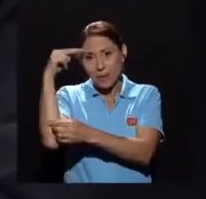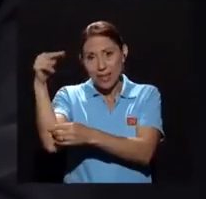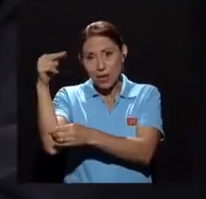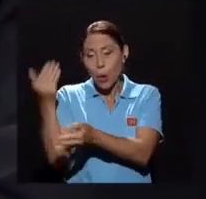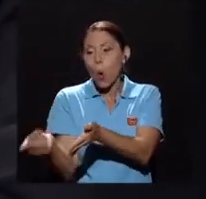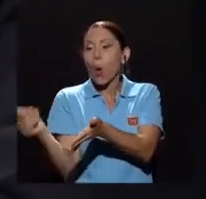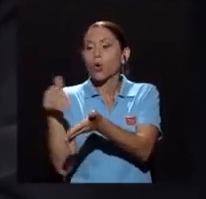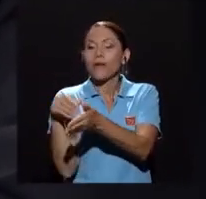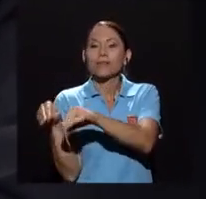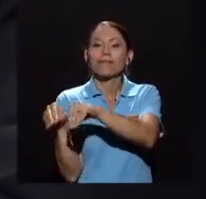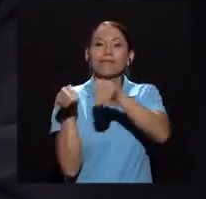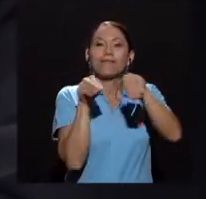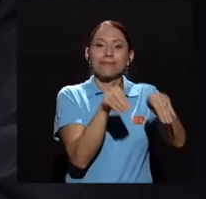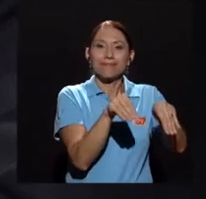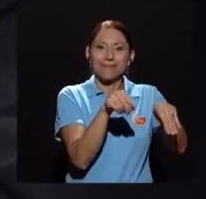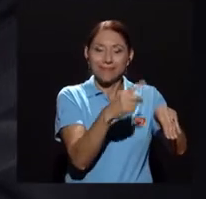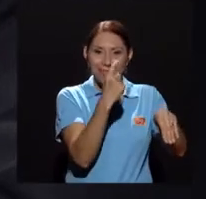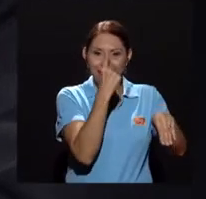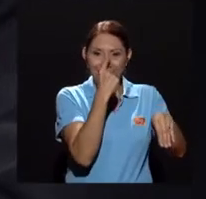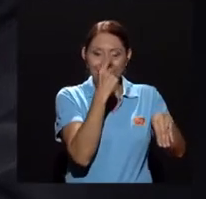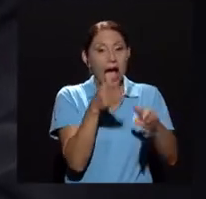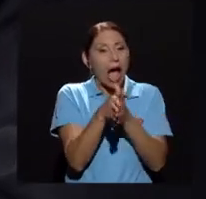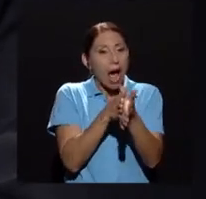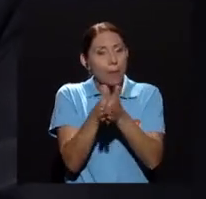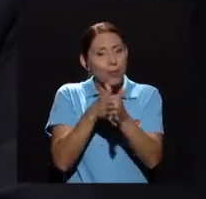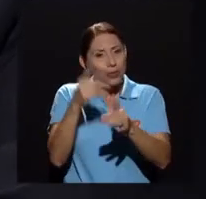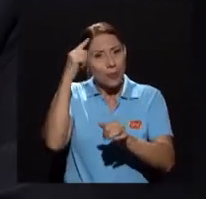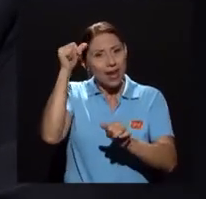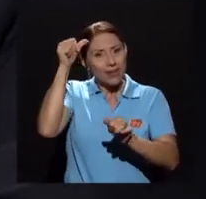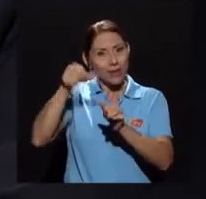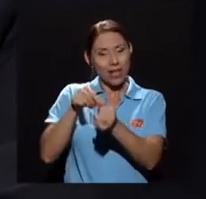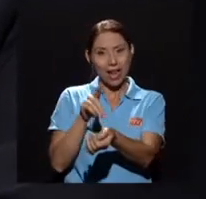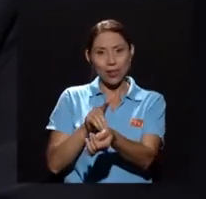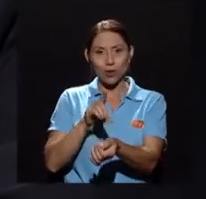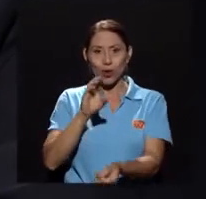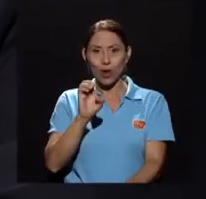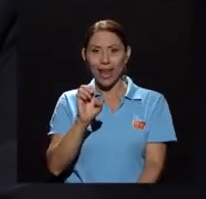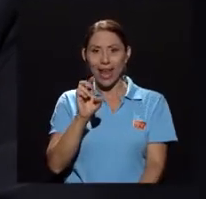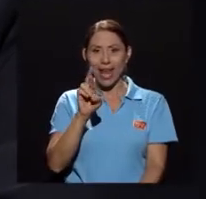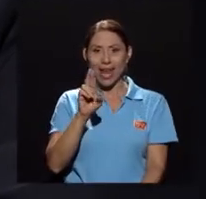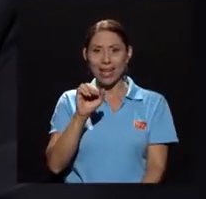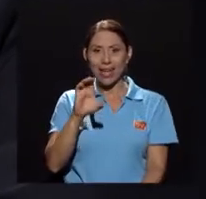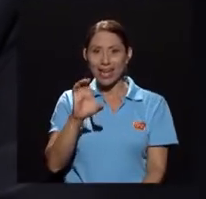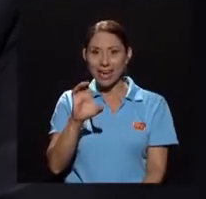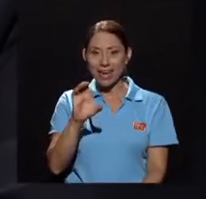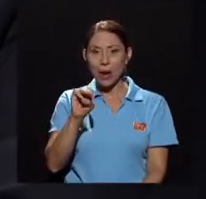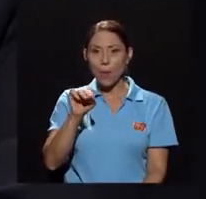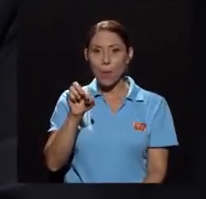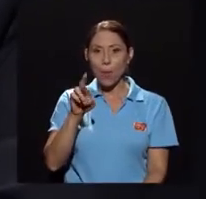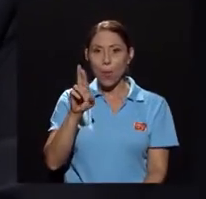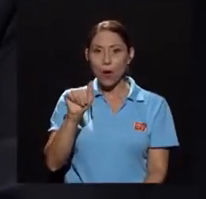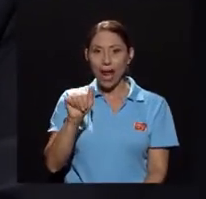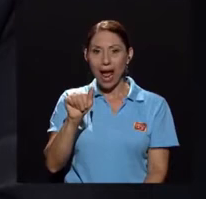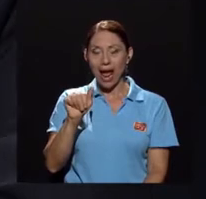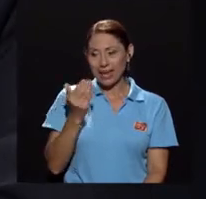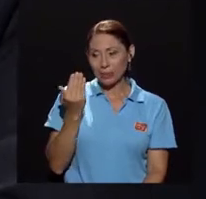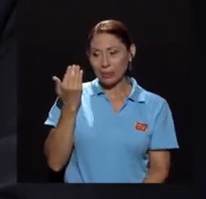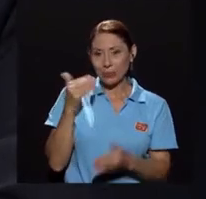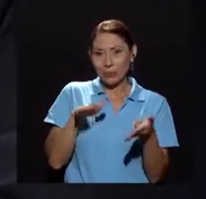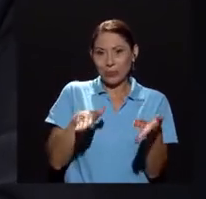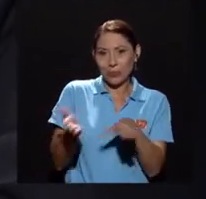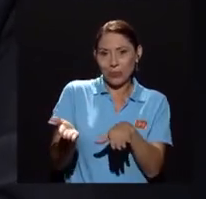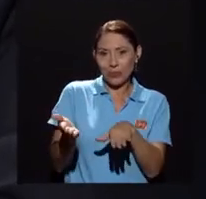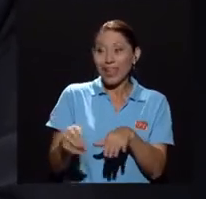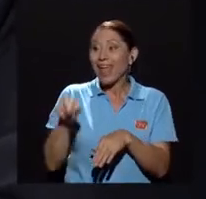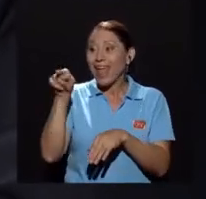y aprovecho la oportunidad para recordar al doctor eric mora morales que recientemente falleció que fue de los que se